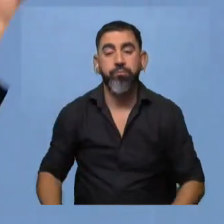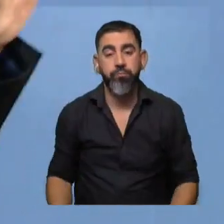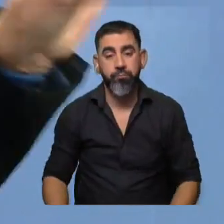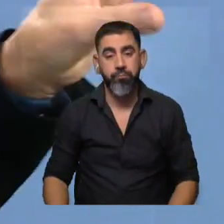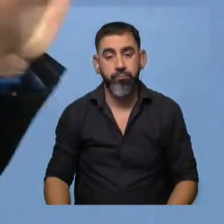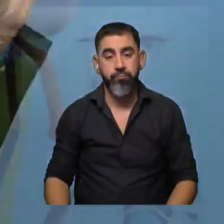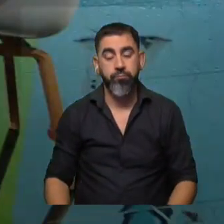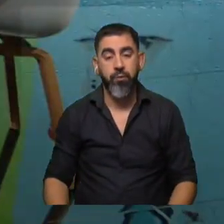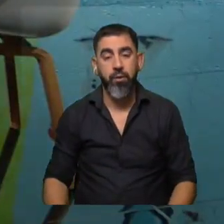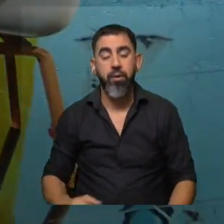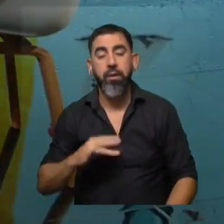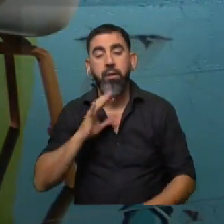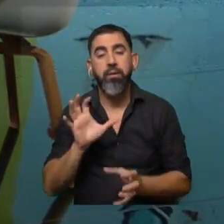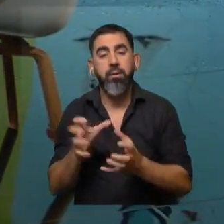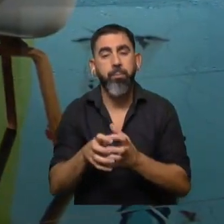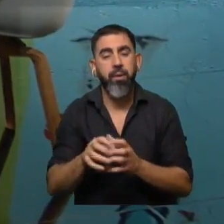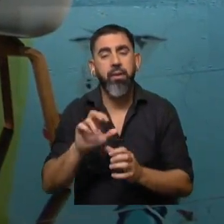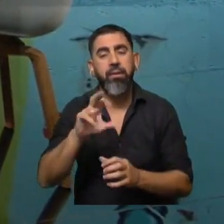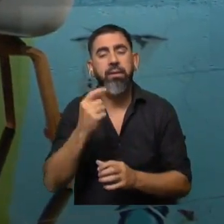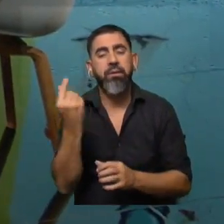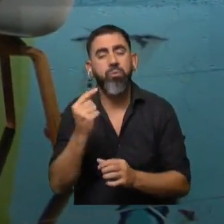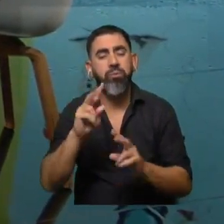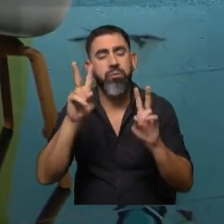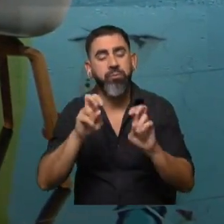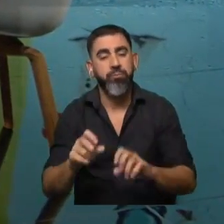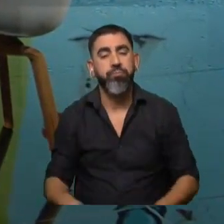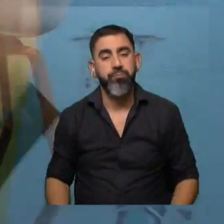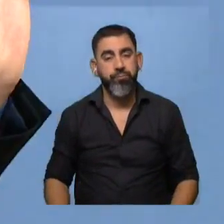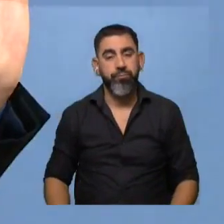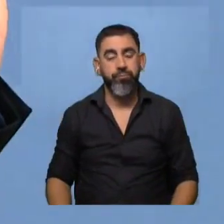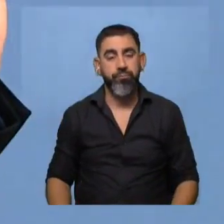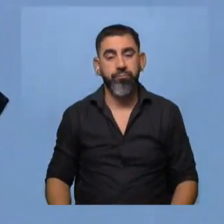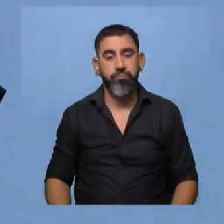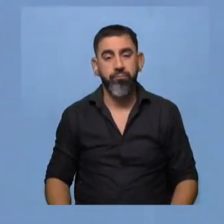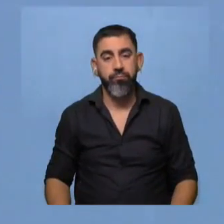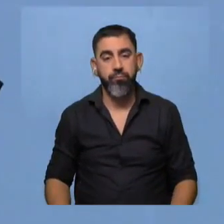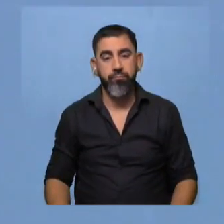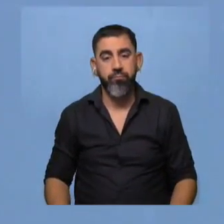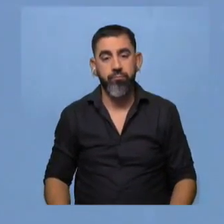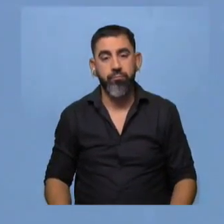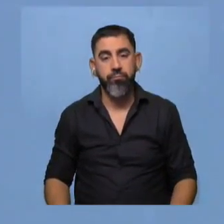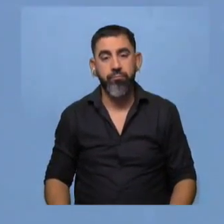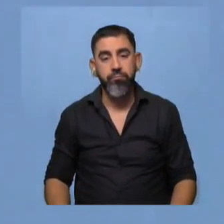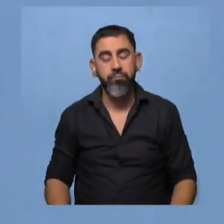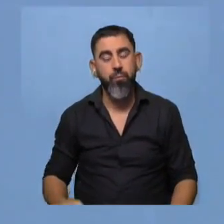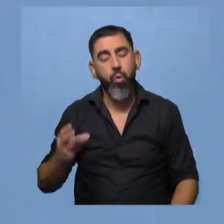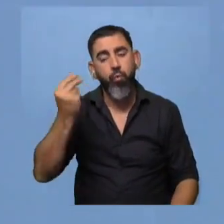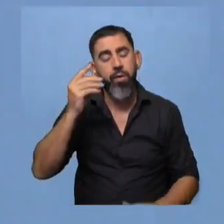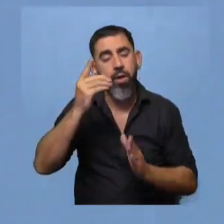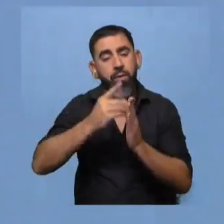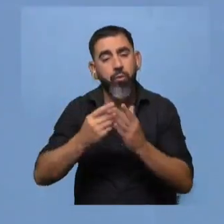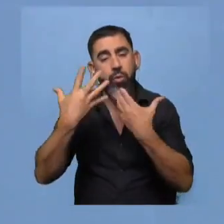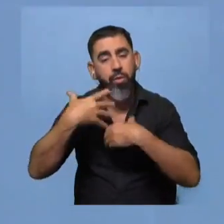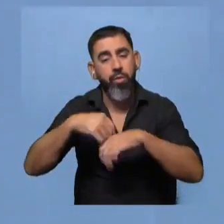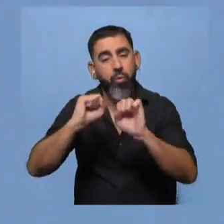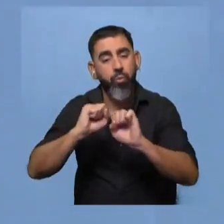de las trampas y ya en 30 segundos nos metemos con la trampa porque es bien interesante. Pero omitimos un dato, la detección de este